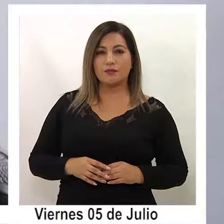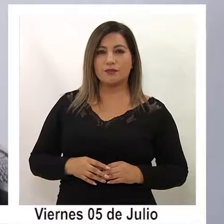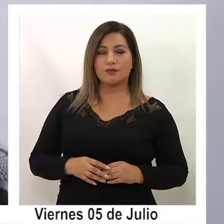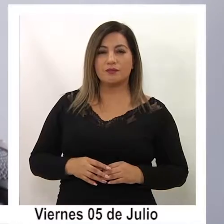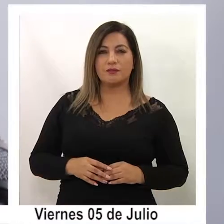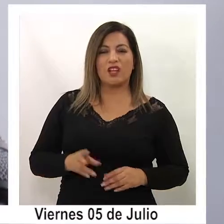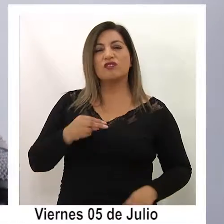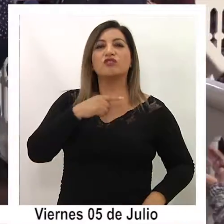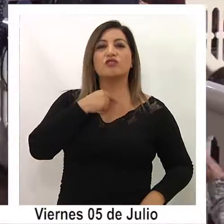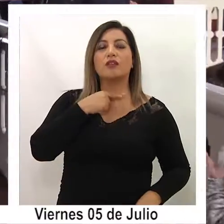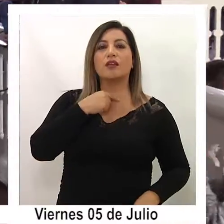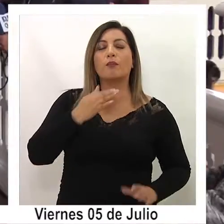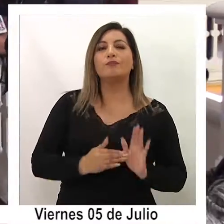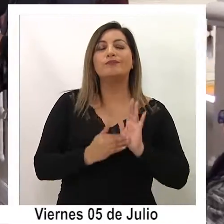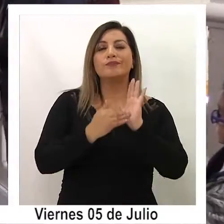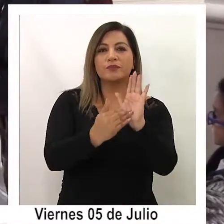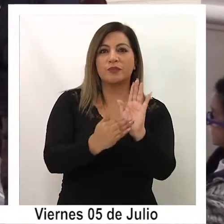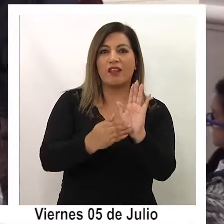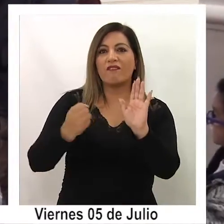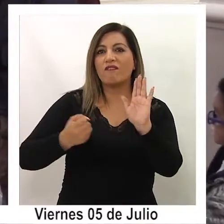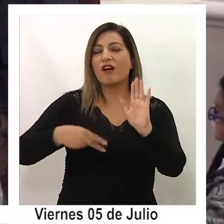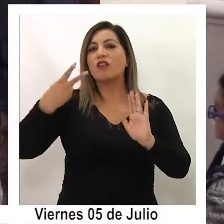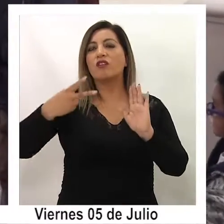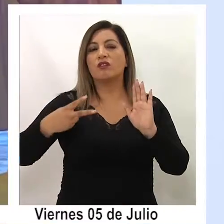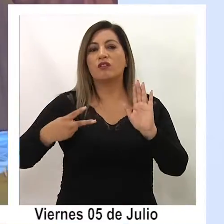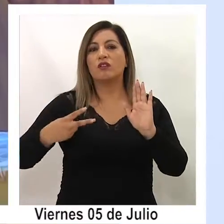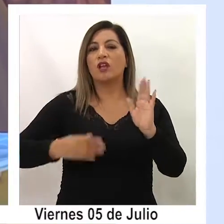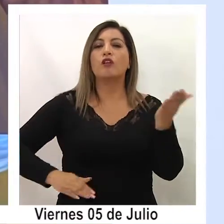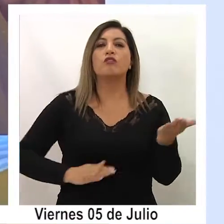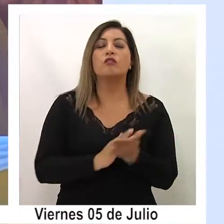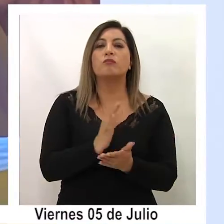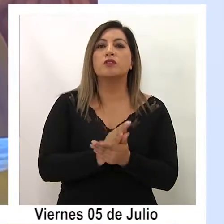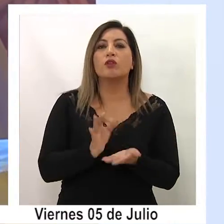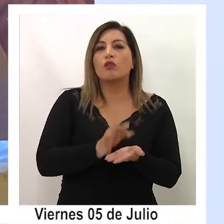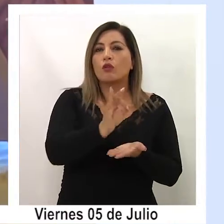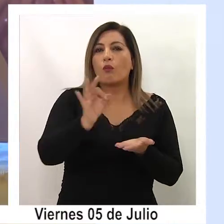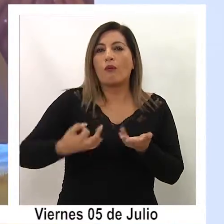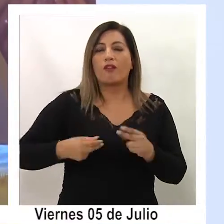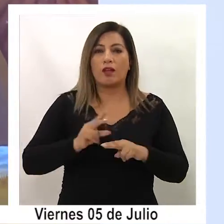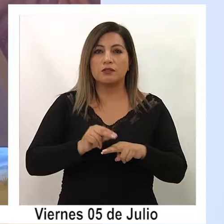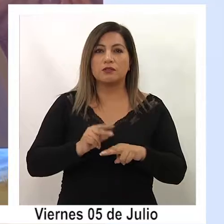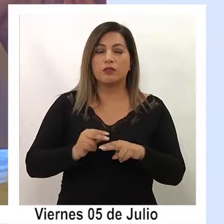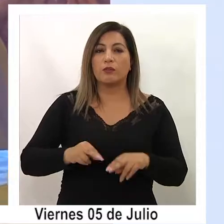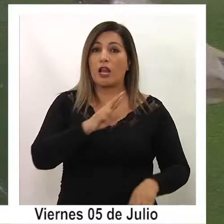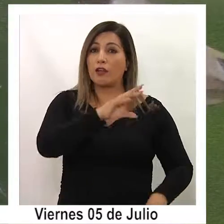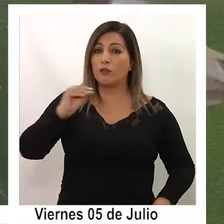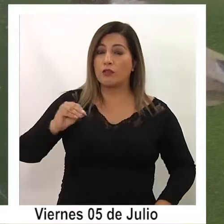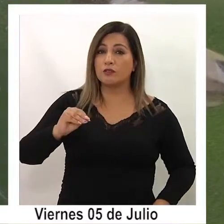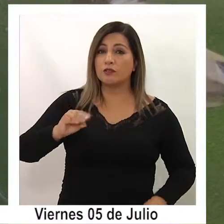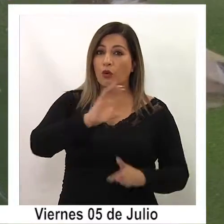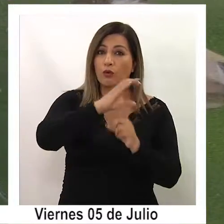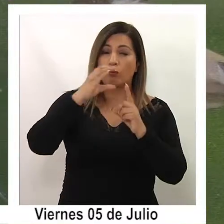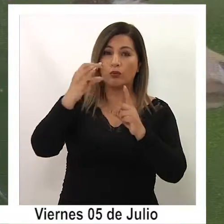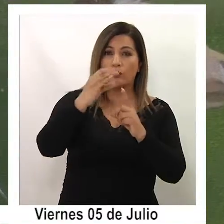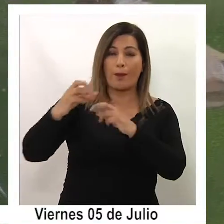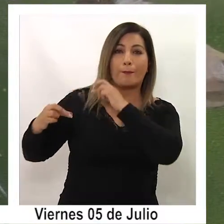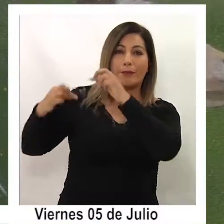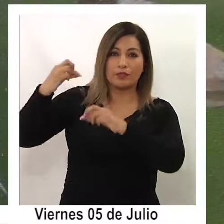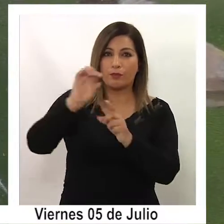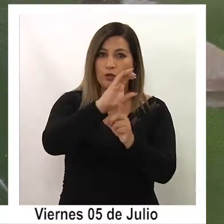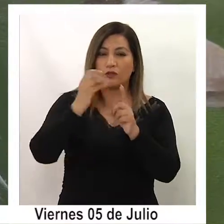que busca un poquito poner en valor la esencia de lo que son los pueblos originarios. El rescate cultural, el patrimonio